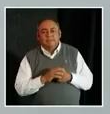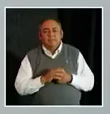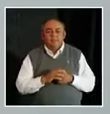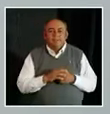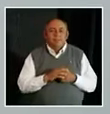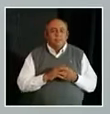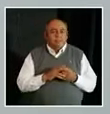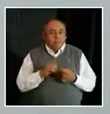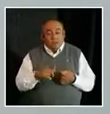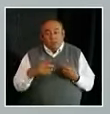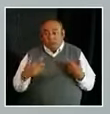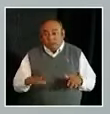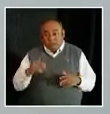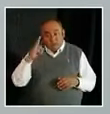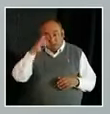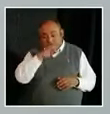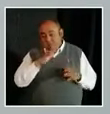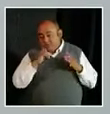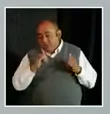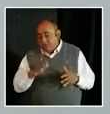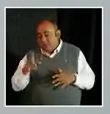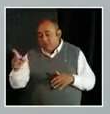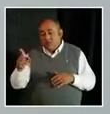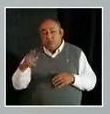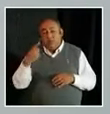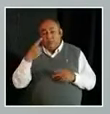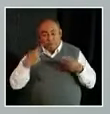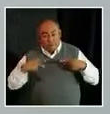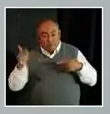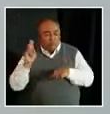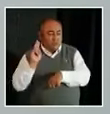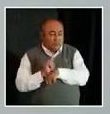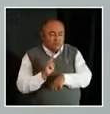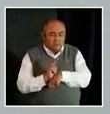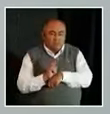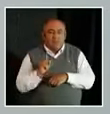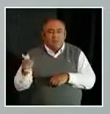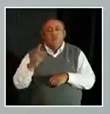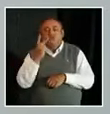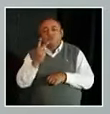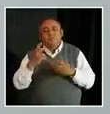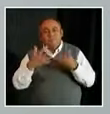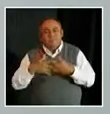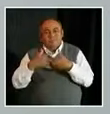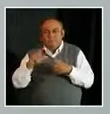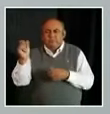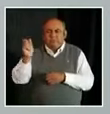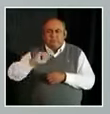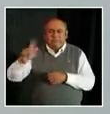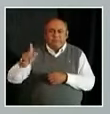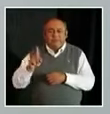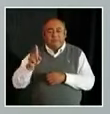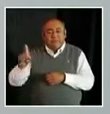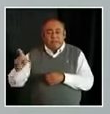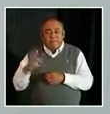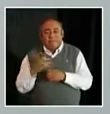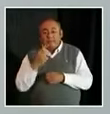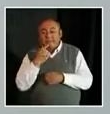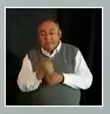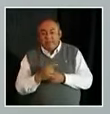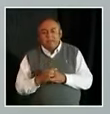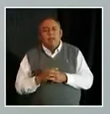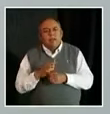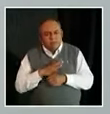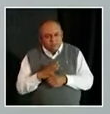que está siendo, como les digo, supervisado por 2 empresas especializadas. Y para esto pues se tienen